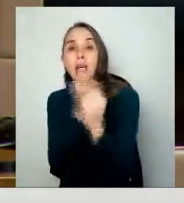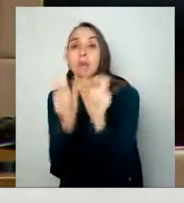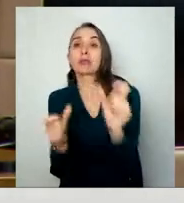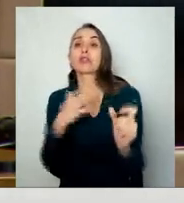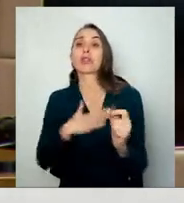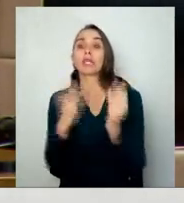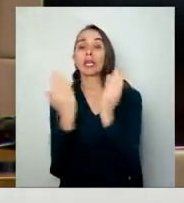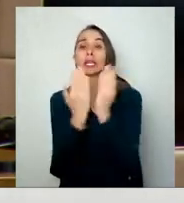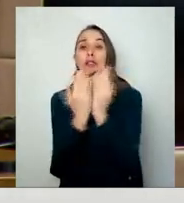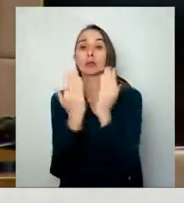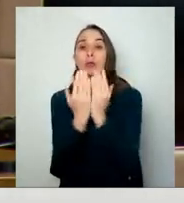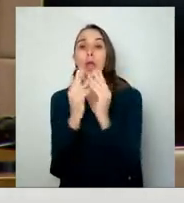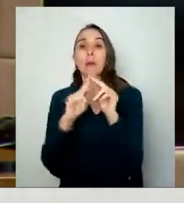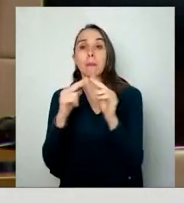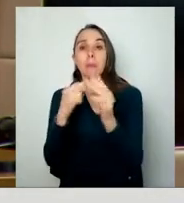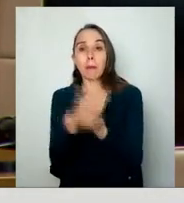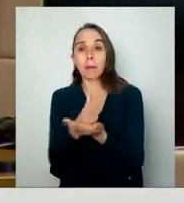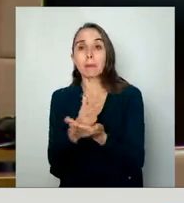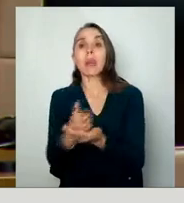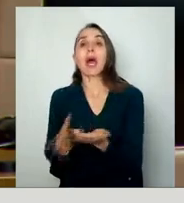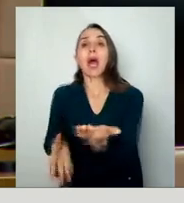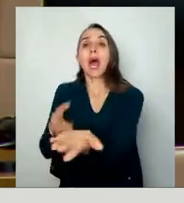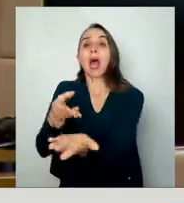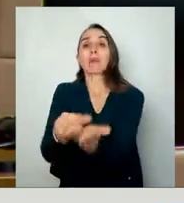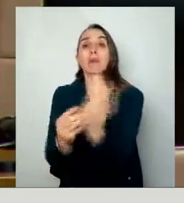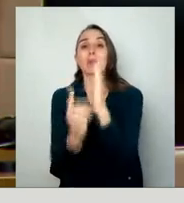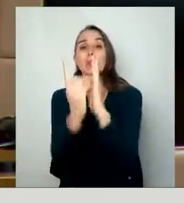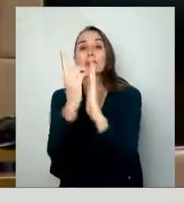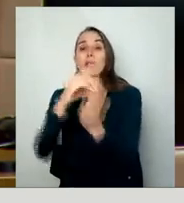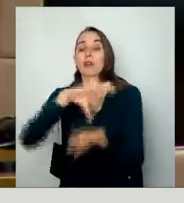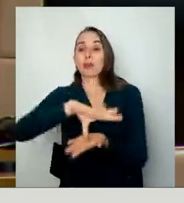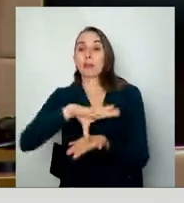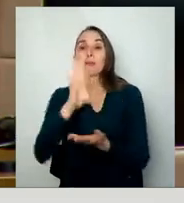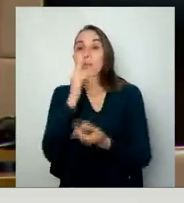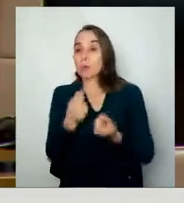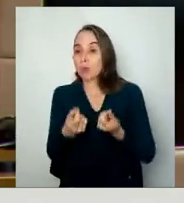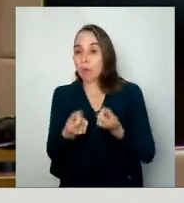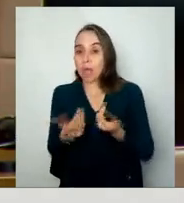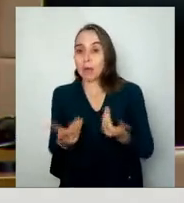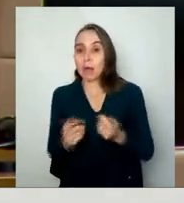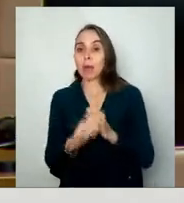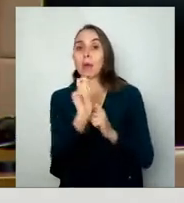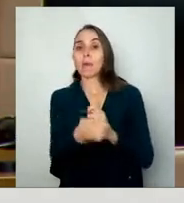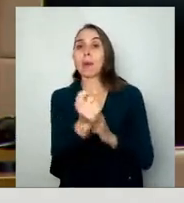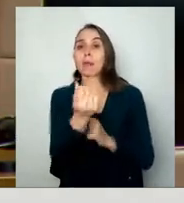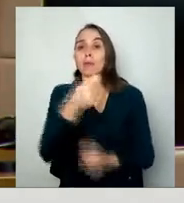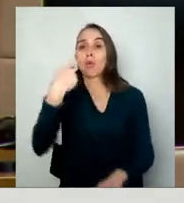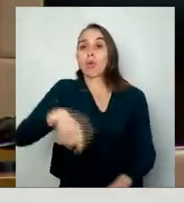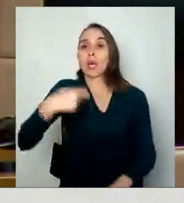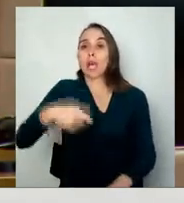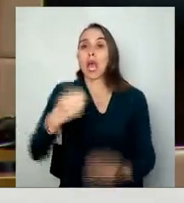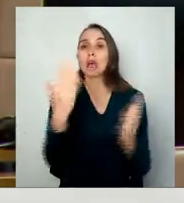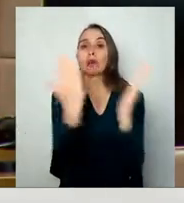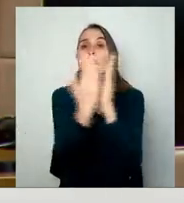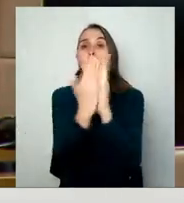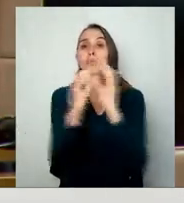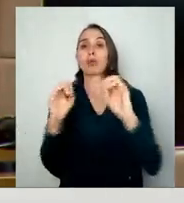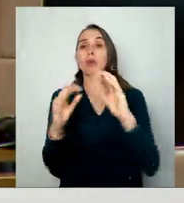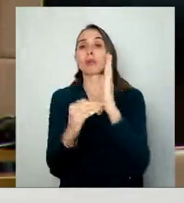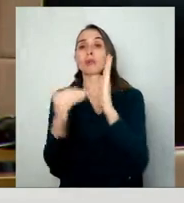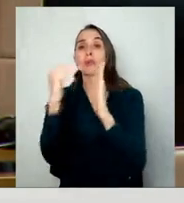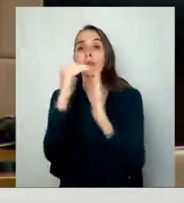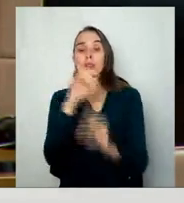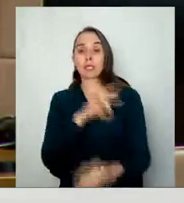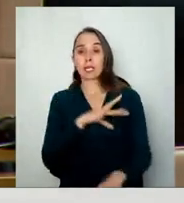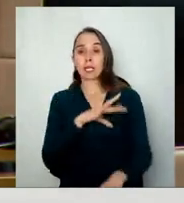prepararse y aportar al desarrollo de nuestro país pero no tienen los recursos para pagar los precios altísimos de la educación superior en Chile ya hemos dado